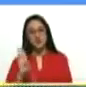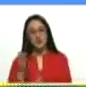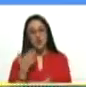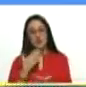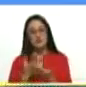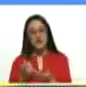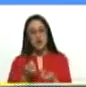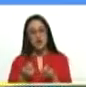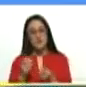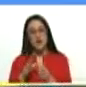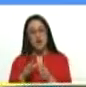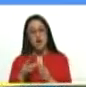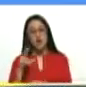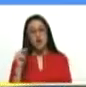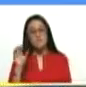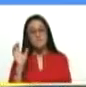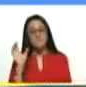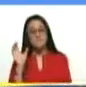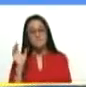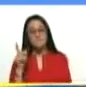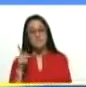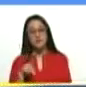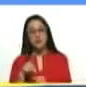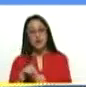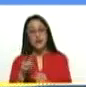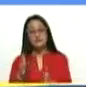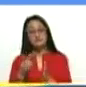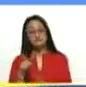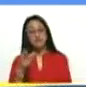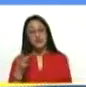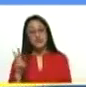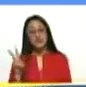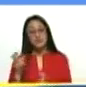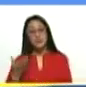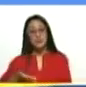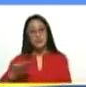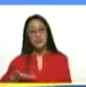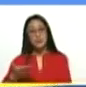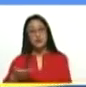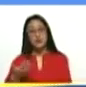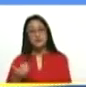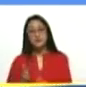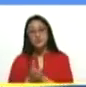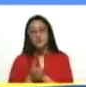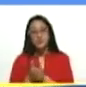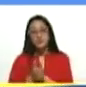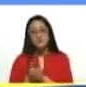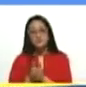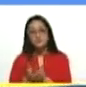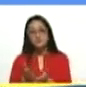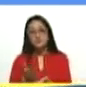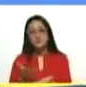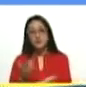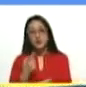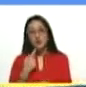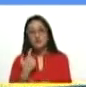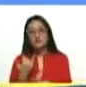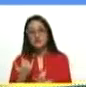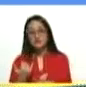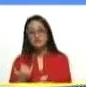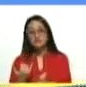economía no petrolera. Un logro muy importante que nos estimula y nos dice que vamos por el